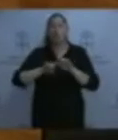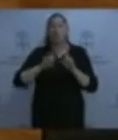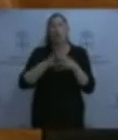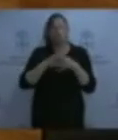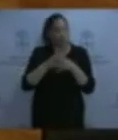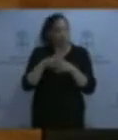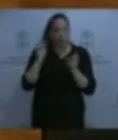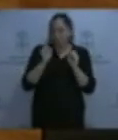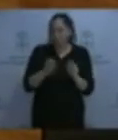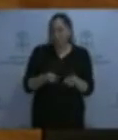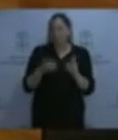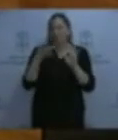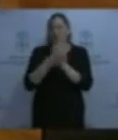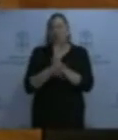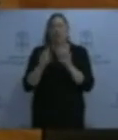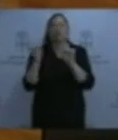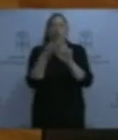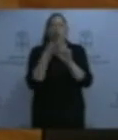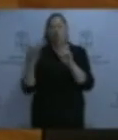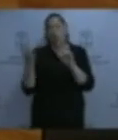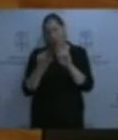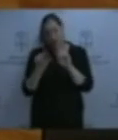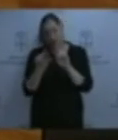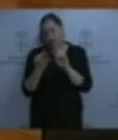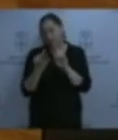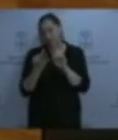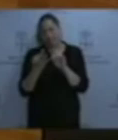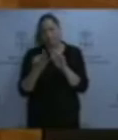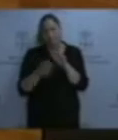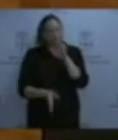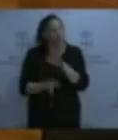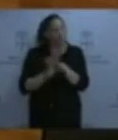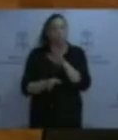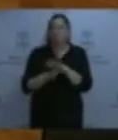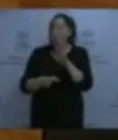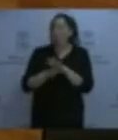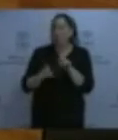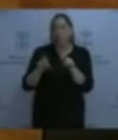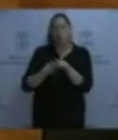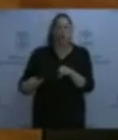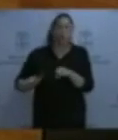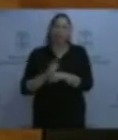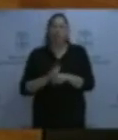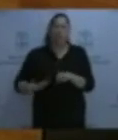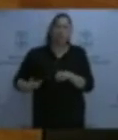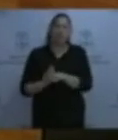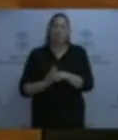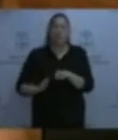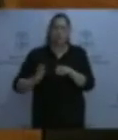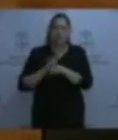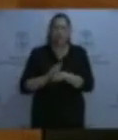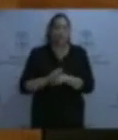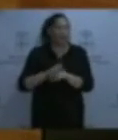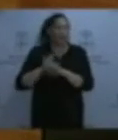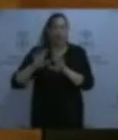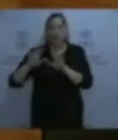La solución no puede seguir eternamente dependiendo de remiendos o de colgachos extraídos de